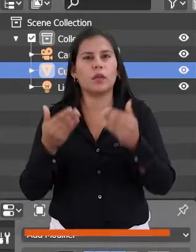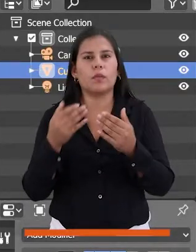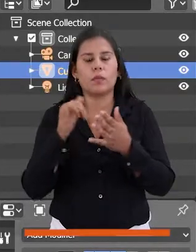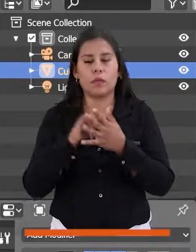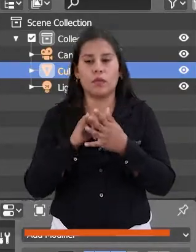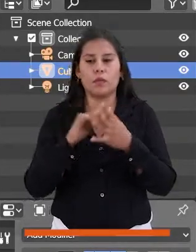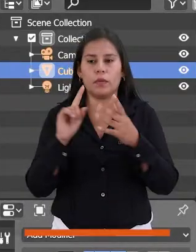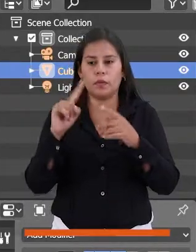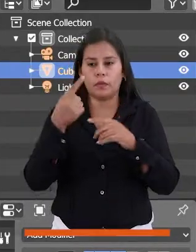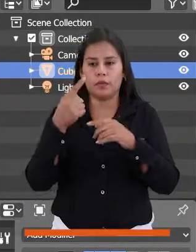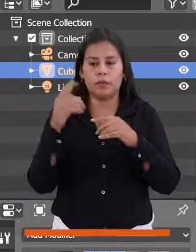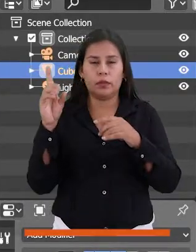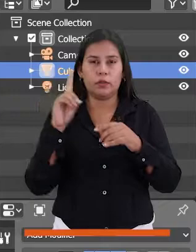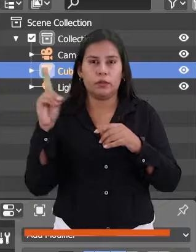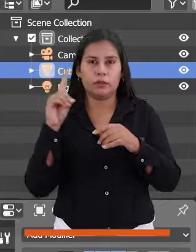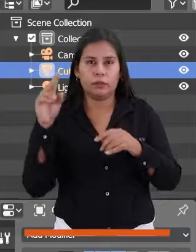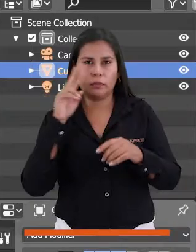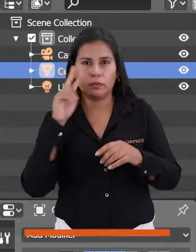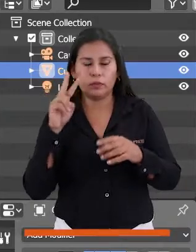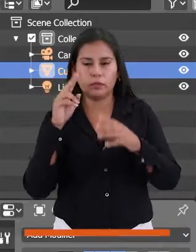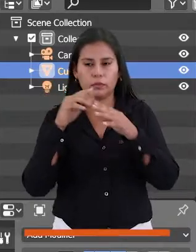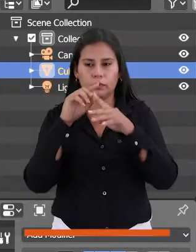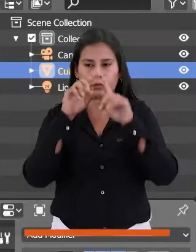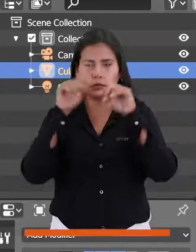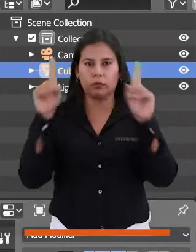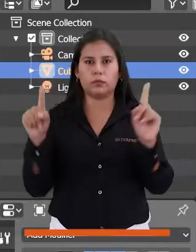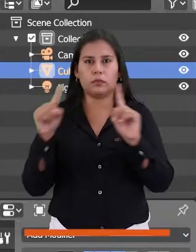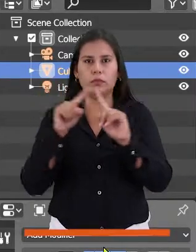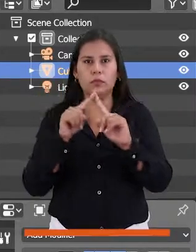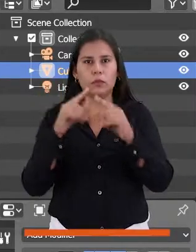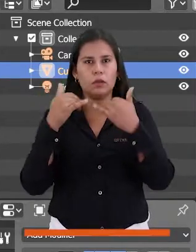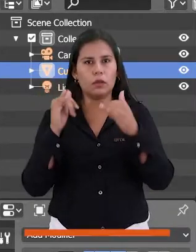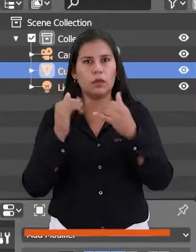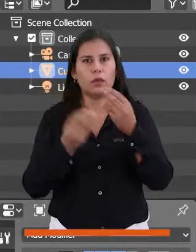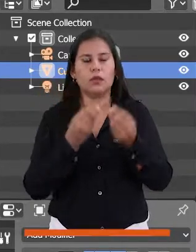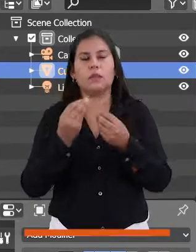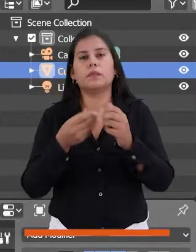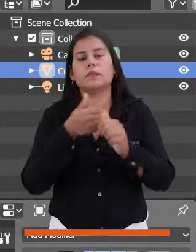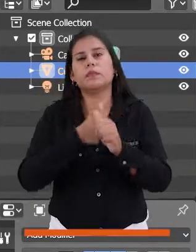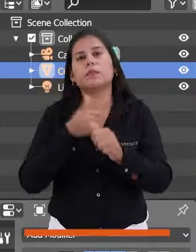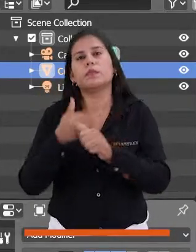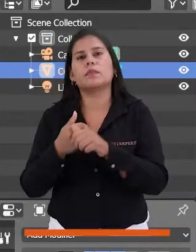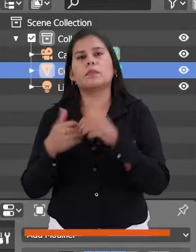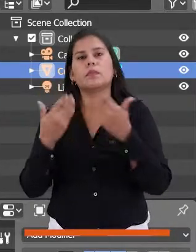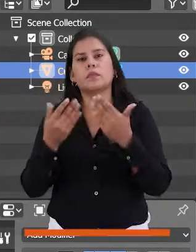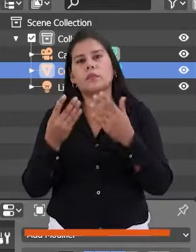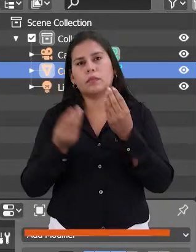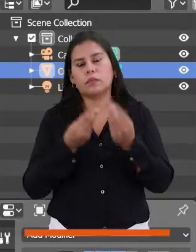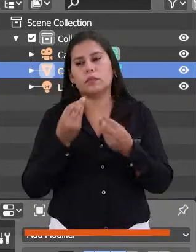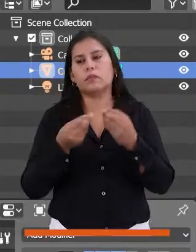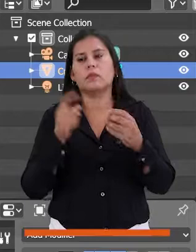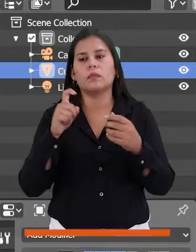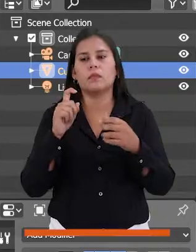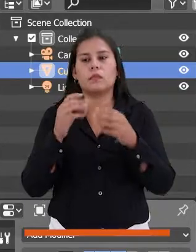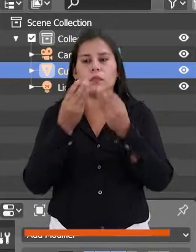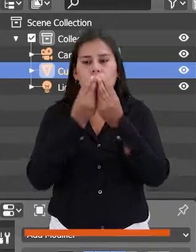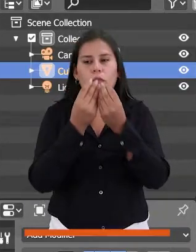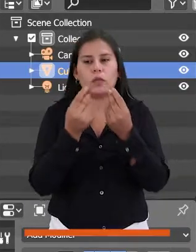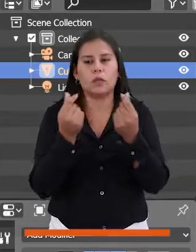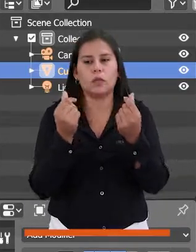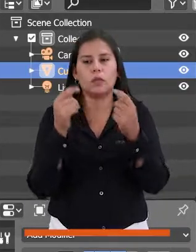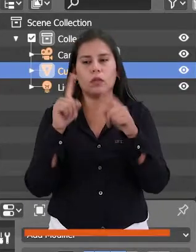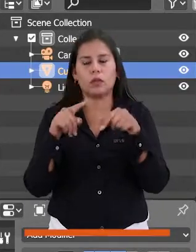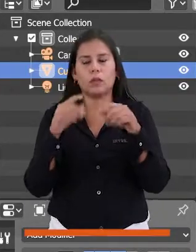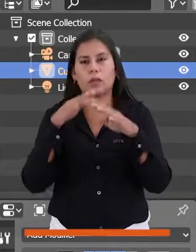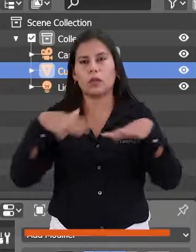el costado derecho de nuestra pantalla las opciones de ese modificador que es